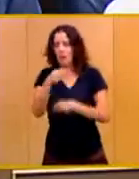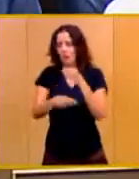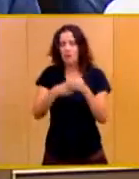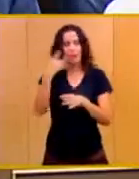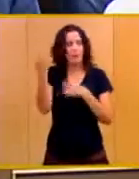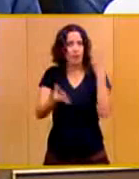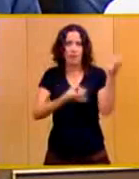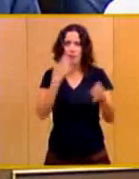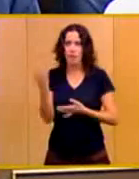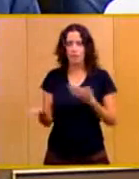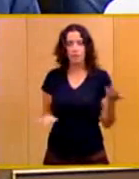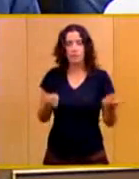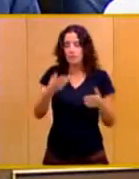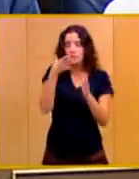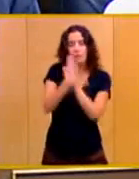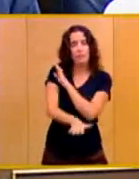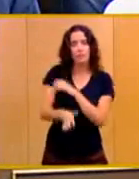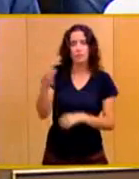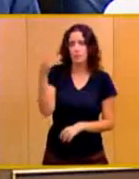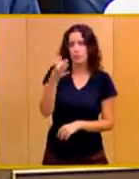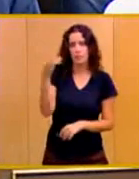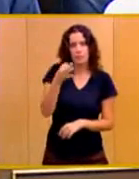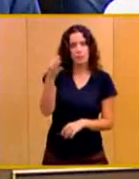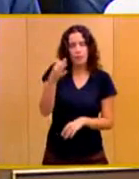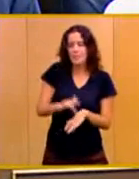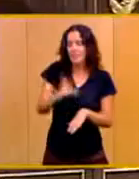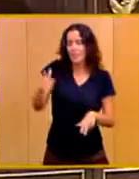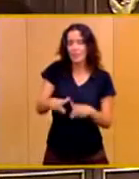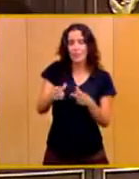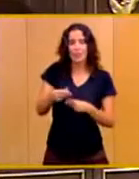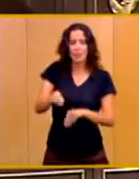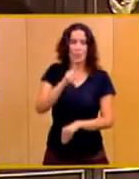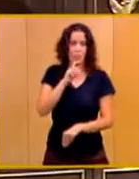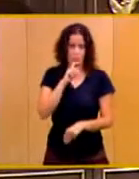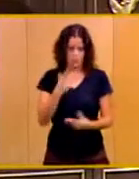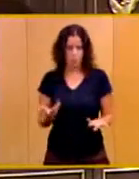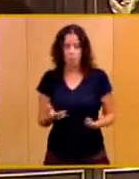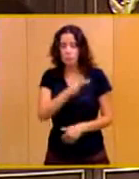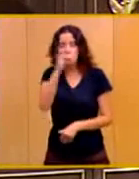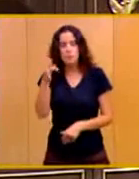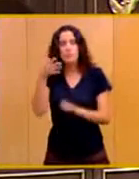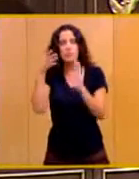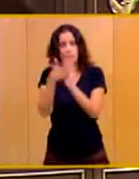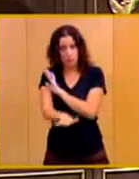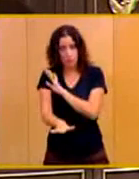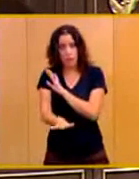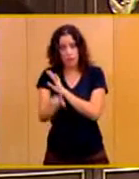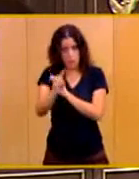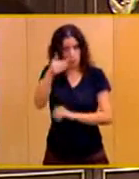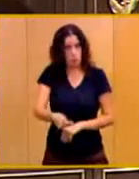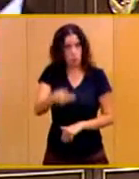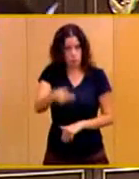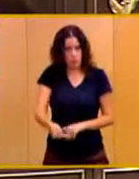que refleja la auténtica medida de su sensibilidad social y deja al descubierto, y esto es muy importante,